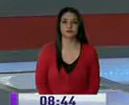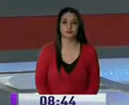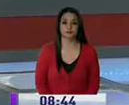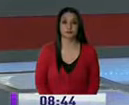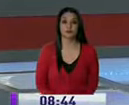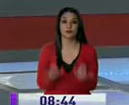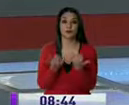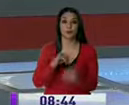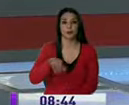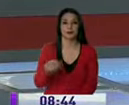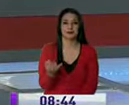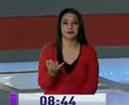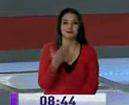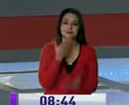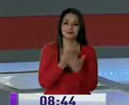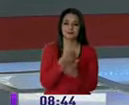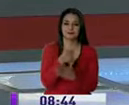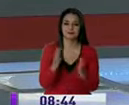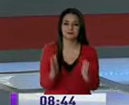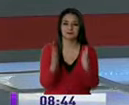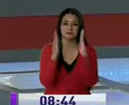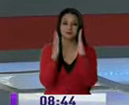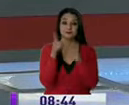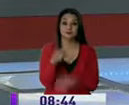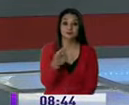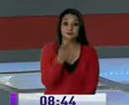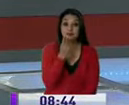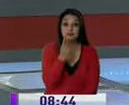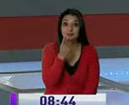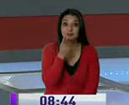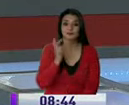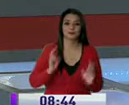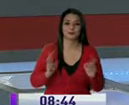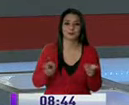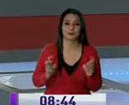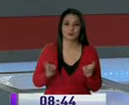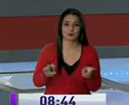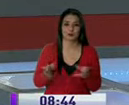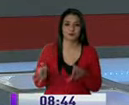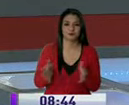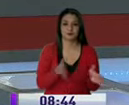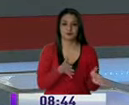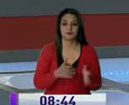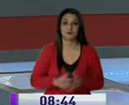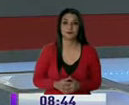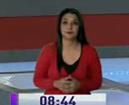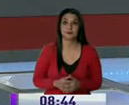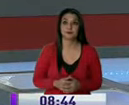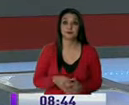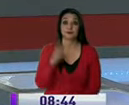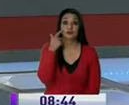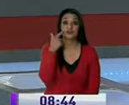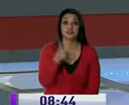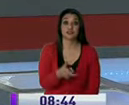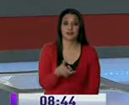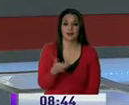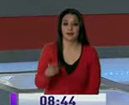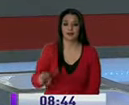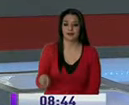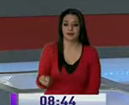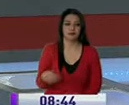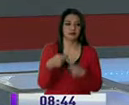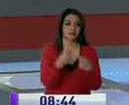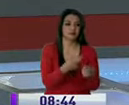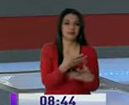Es día jueves, vecinos, gracias por acompañarnos. Provecho, se está desayunando. Vamos a contarles ahora. La Fiscalía entregó las llaves a la